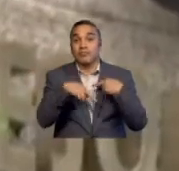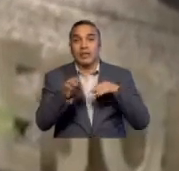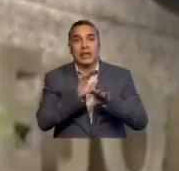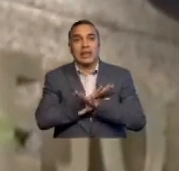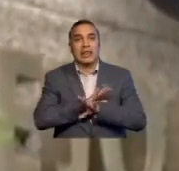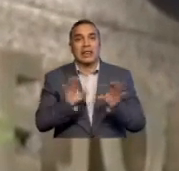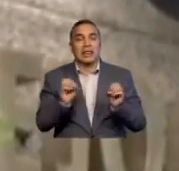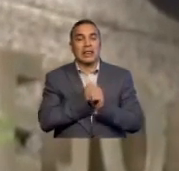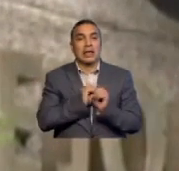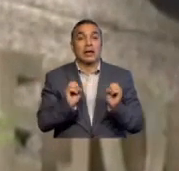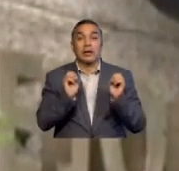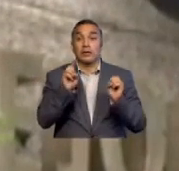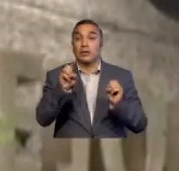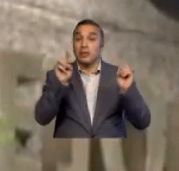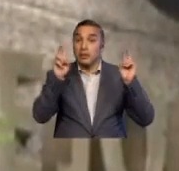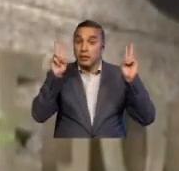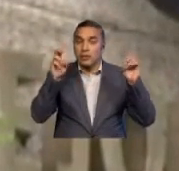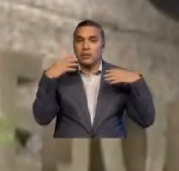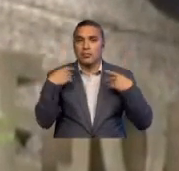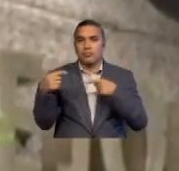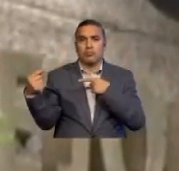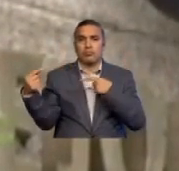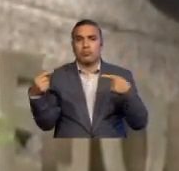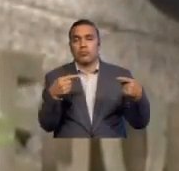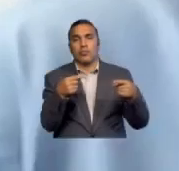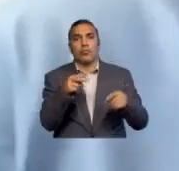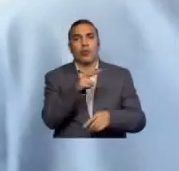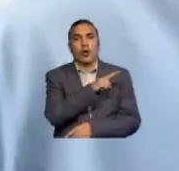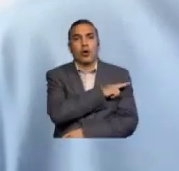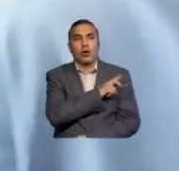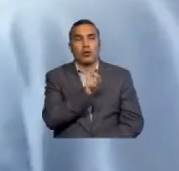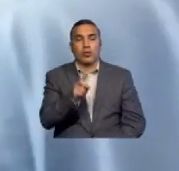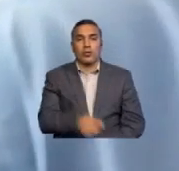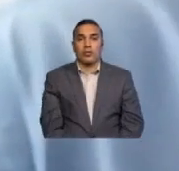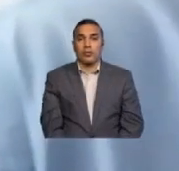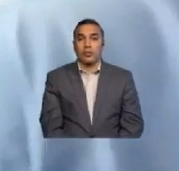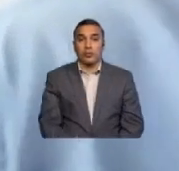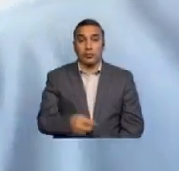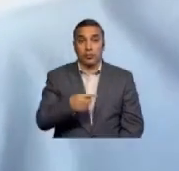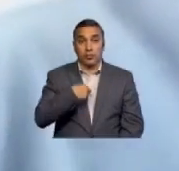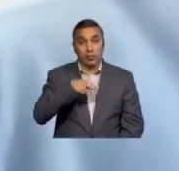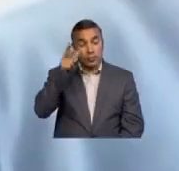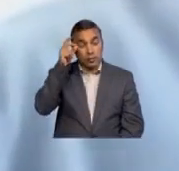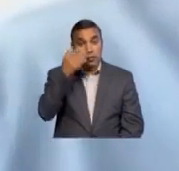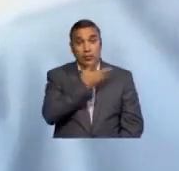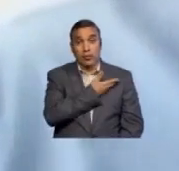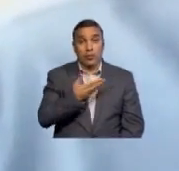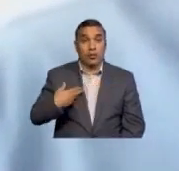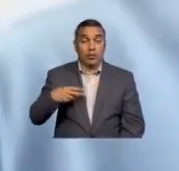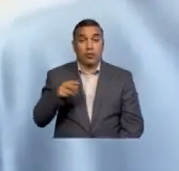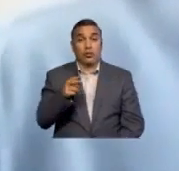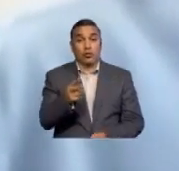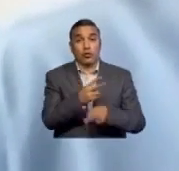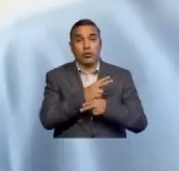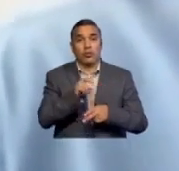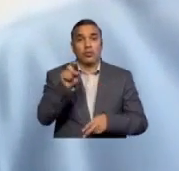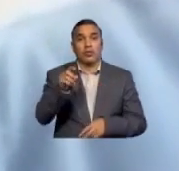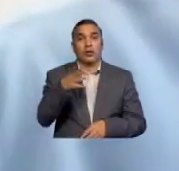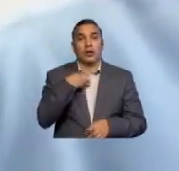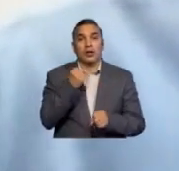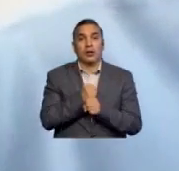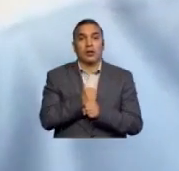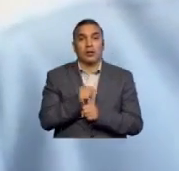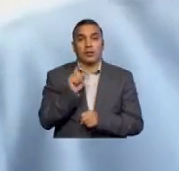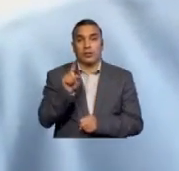tema ha sido también motivo de discrepancias entre los vocales. Debo creer que la presidenta y los consejeros de mayoría son los que están